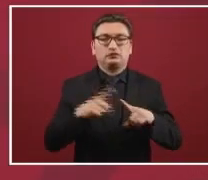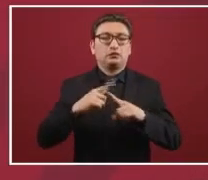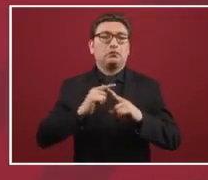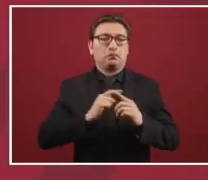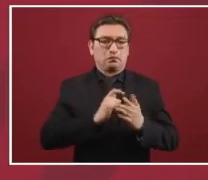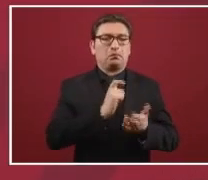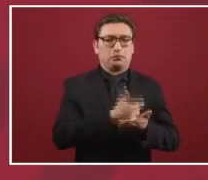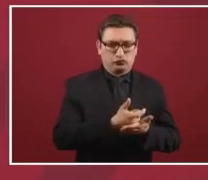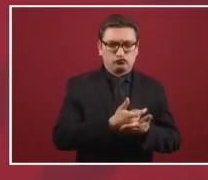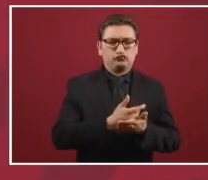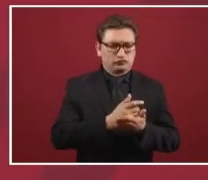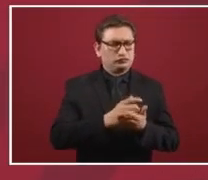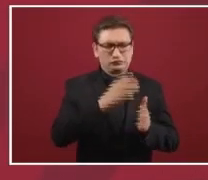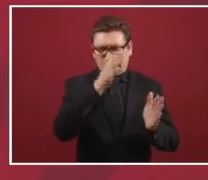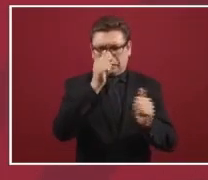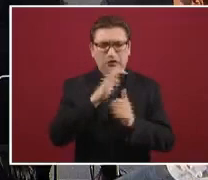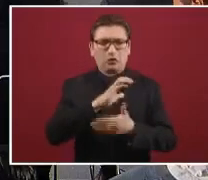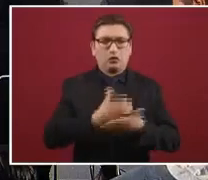sin